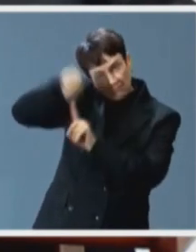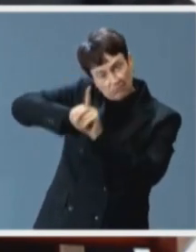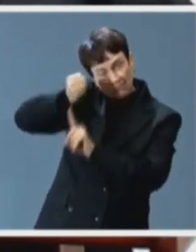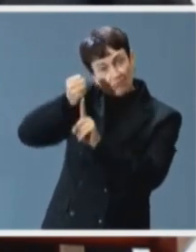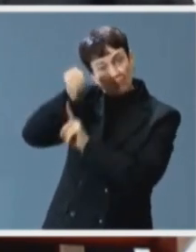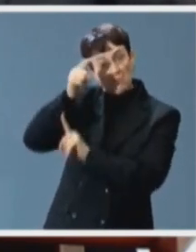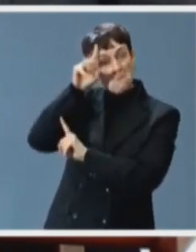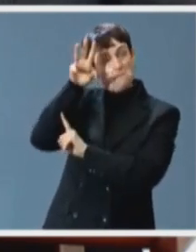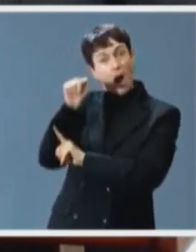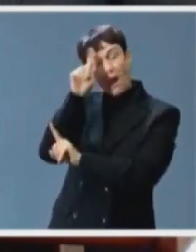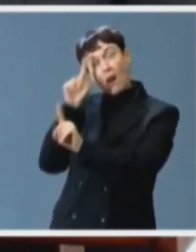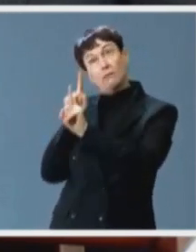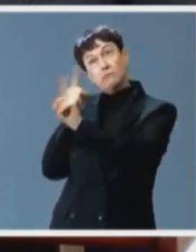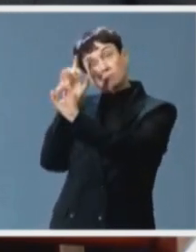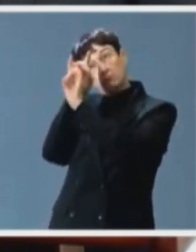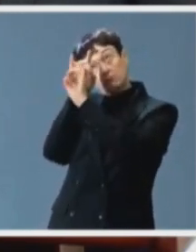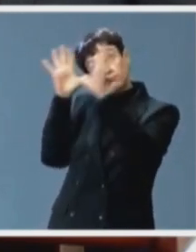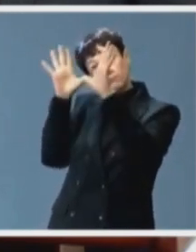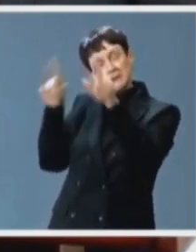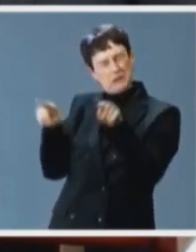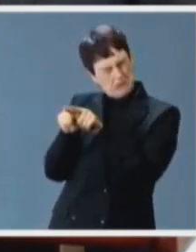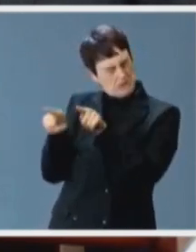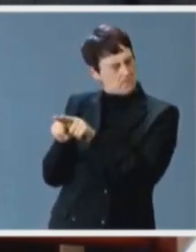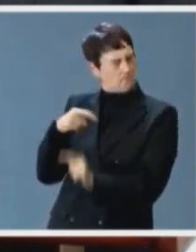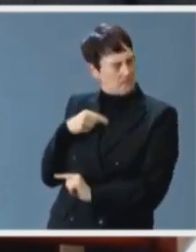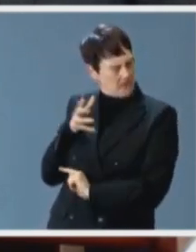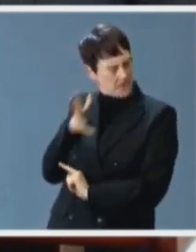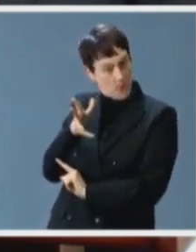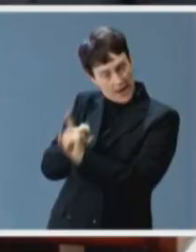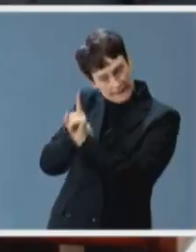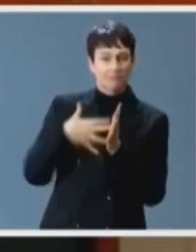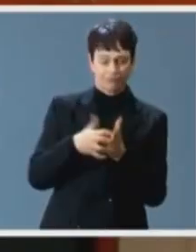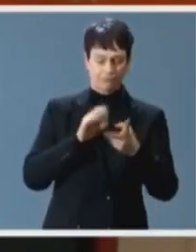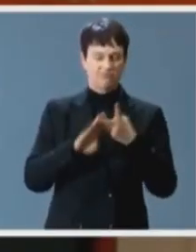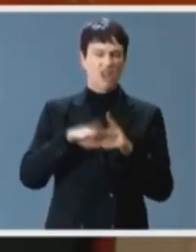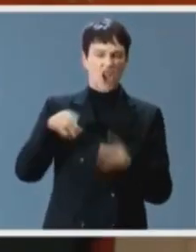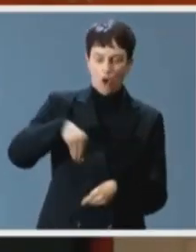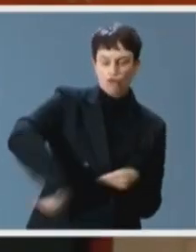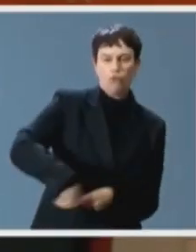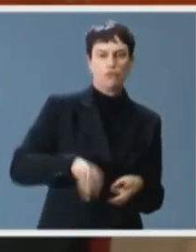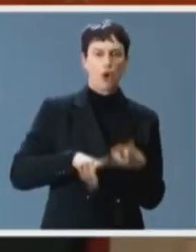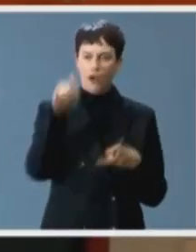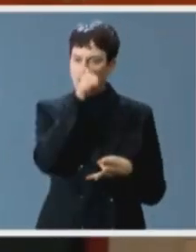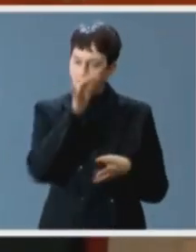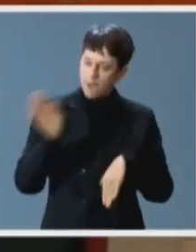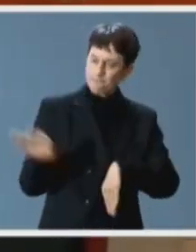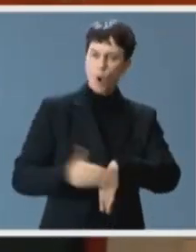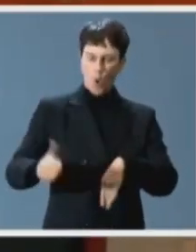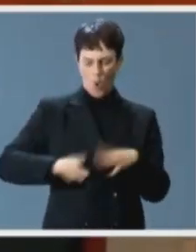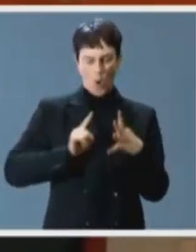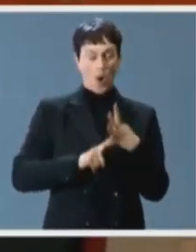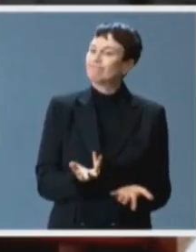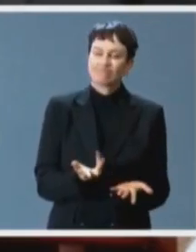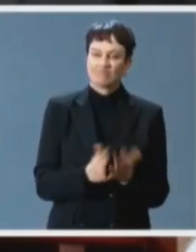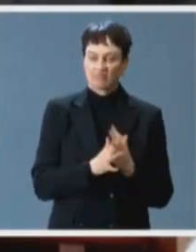de que vivimos en un mundo por racista o el mito de que todos estamos en el mismo barco el funcionario aseguró que todos estamos en el